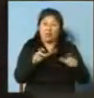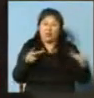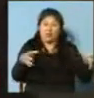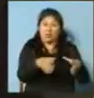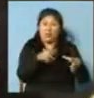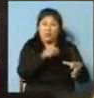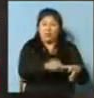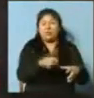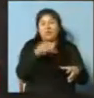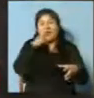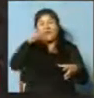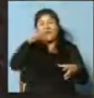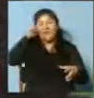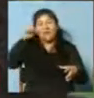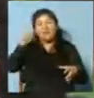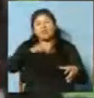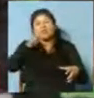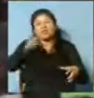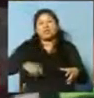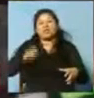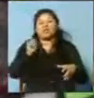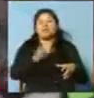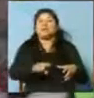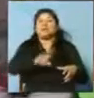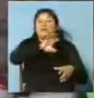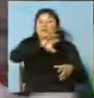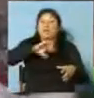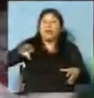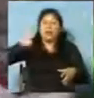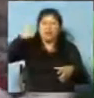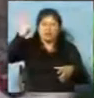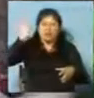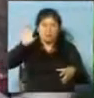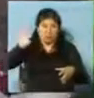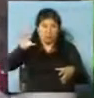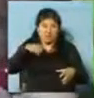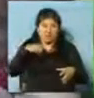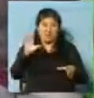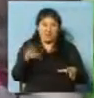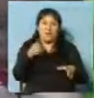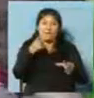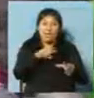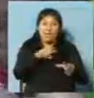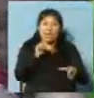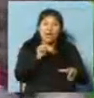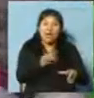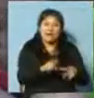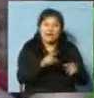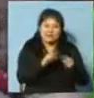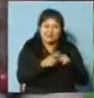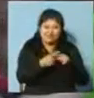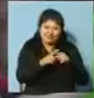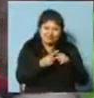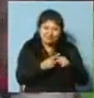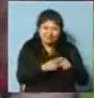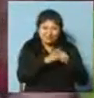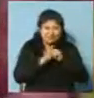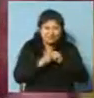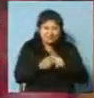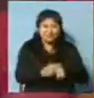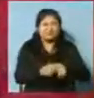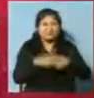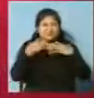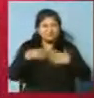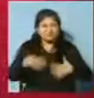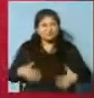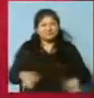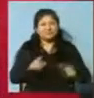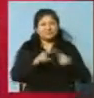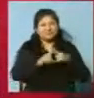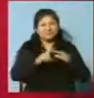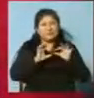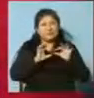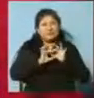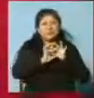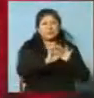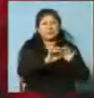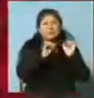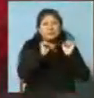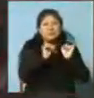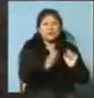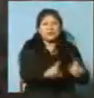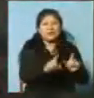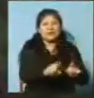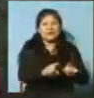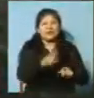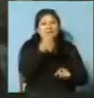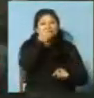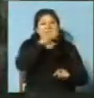nosotros se lo hemos dejado, pero para que hagan prendas y agreguen valor, ¿no? Así que el recurso es 100%